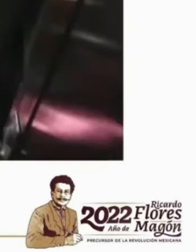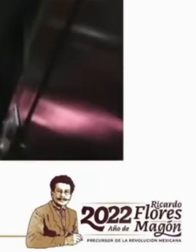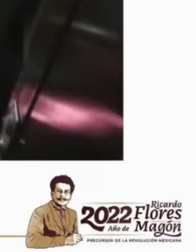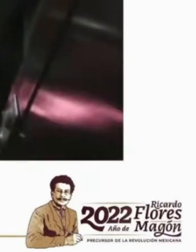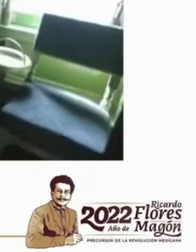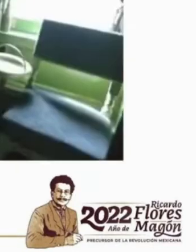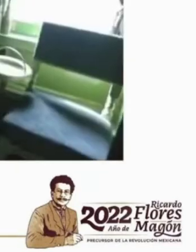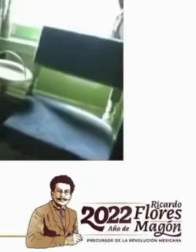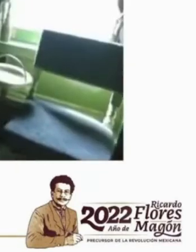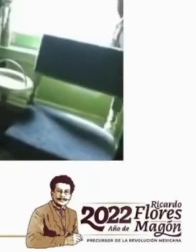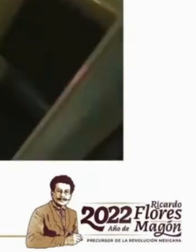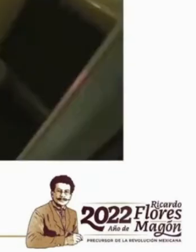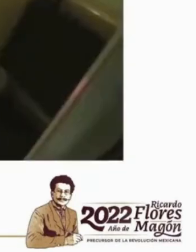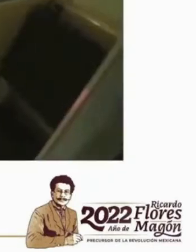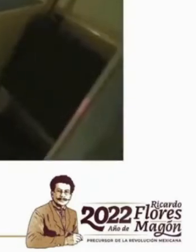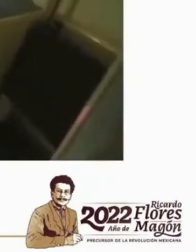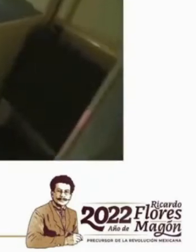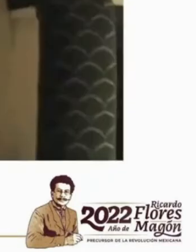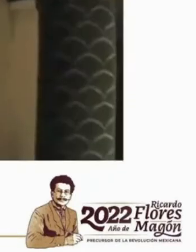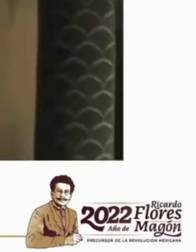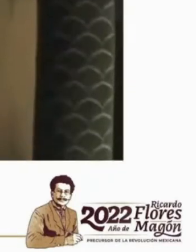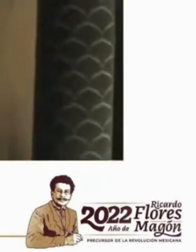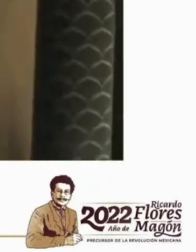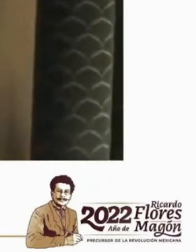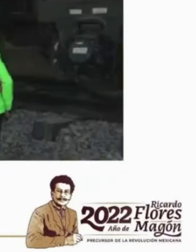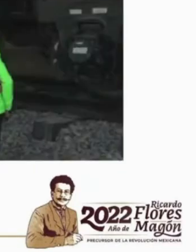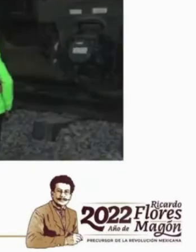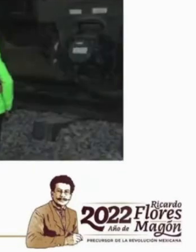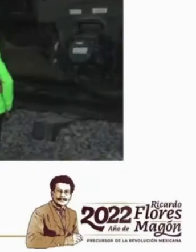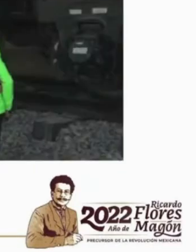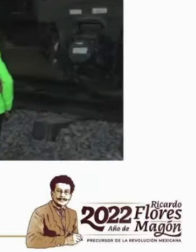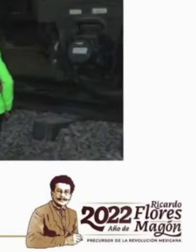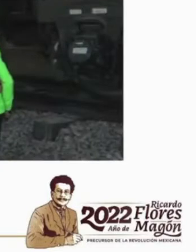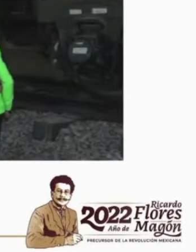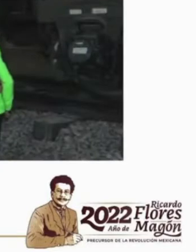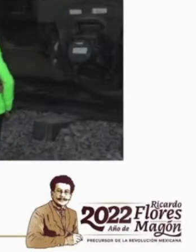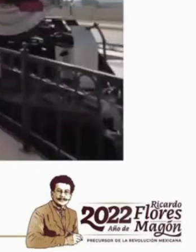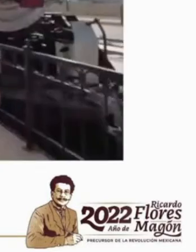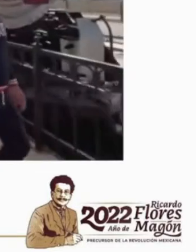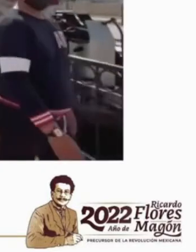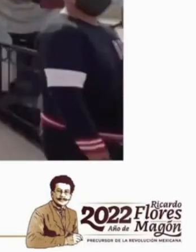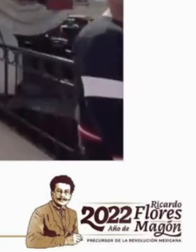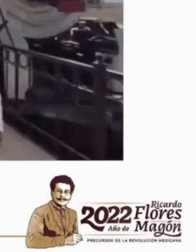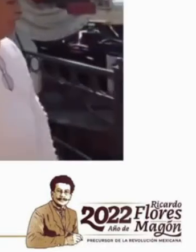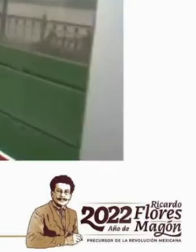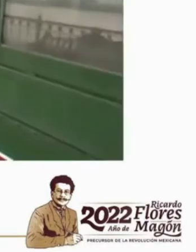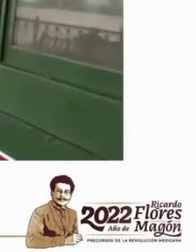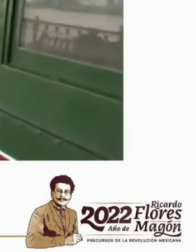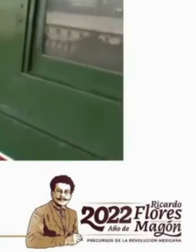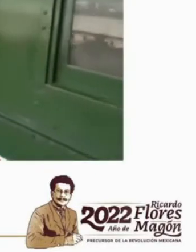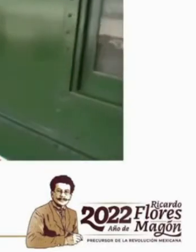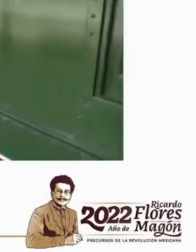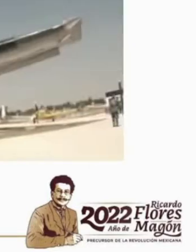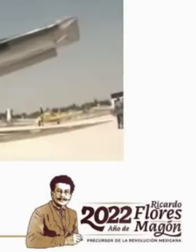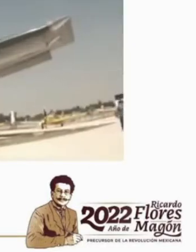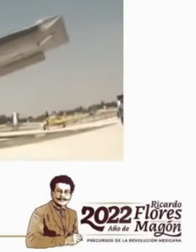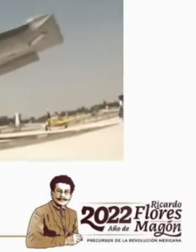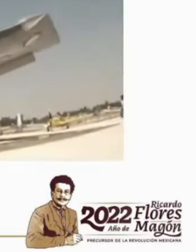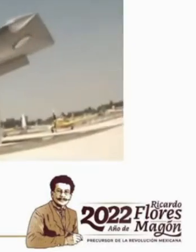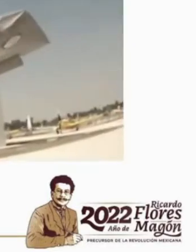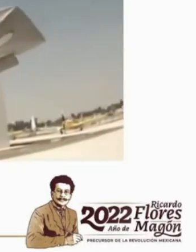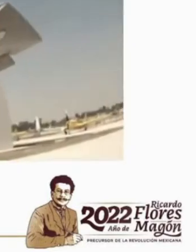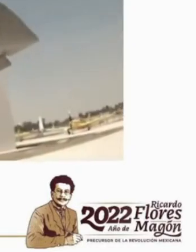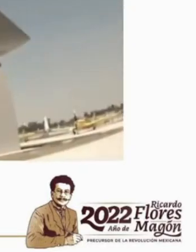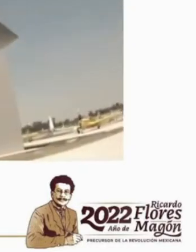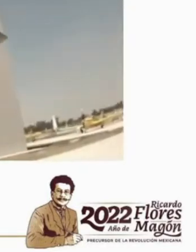vagones, recuperando con ellos su estado original, con una afluencia de 36.802 visitantes a la fecha. El